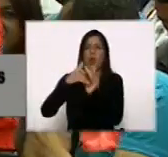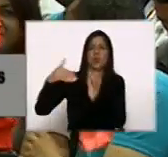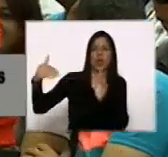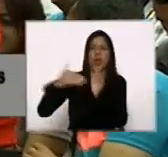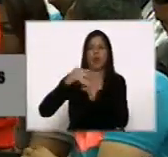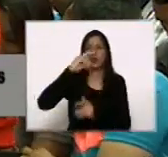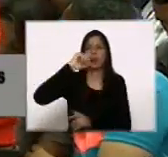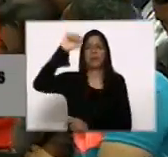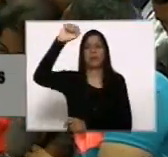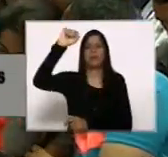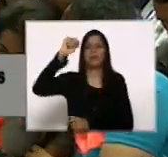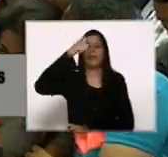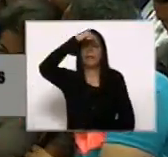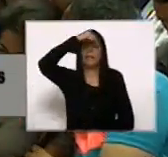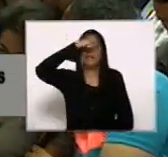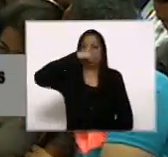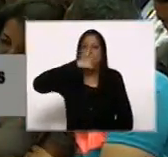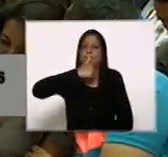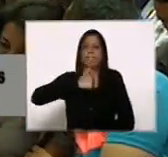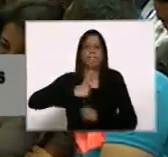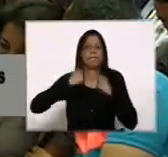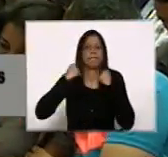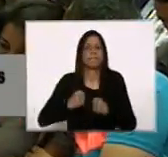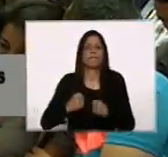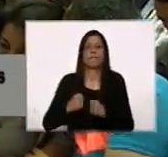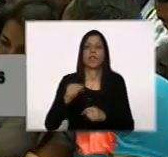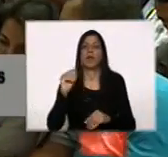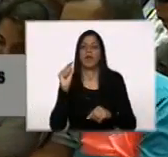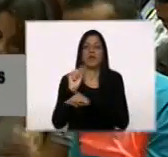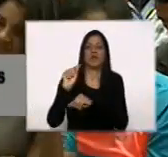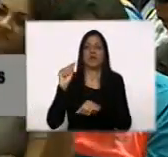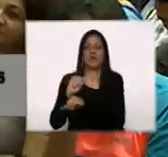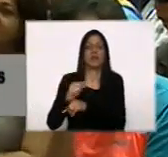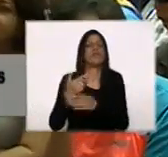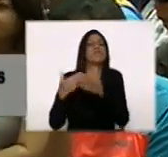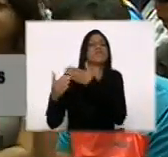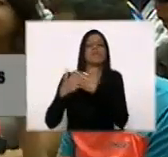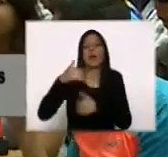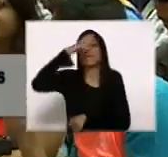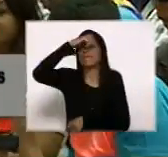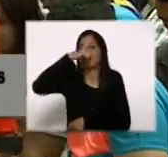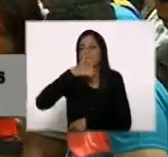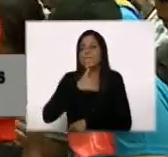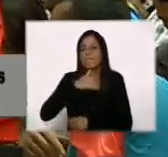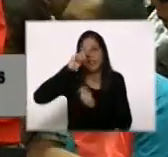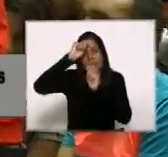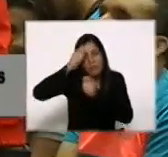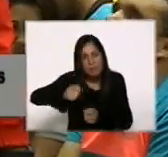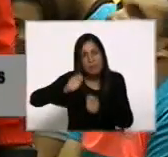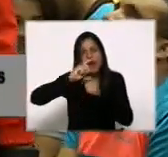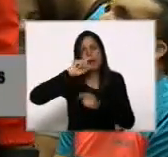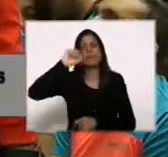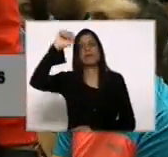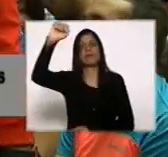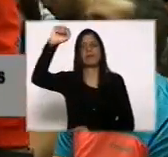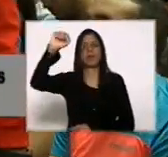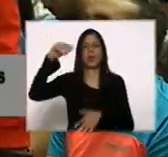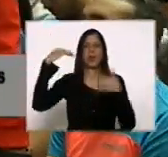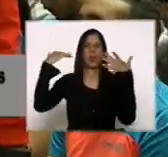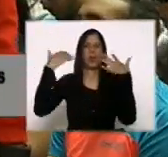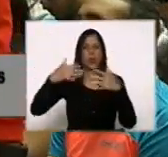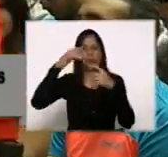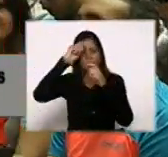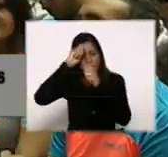sabido resistir. Y fíjese, para nada, si hay algo que hay que reconocerle, muchas cosas hay que reconocerle al presidente Nicolás